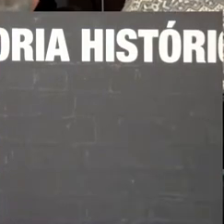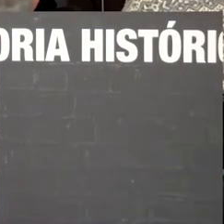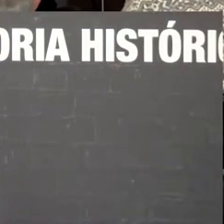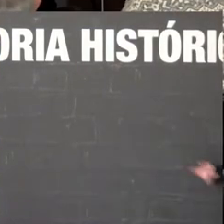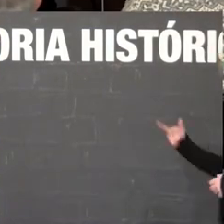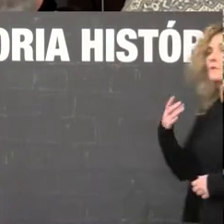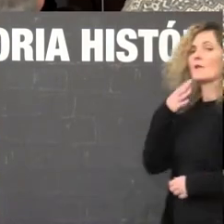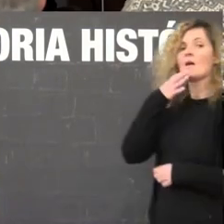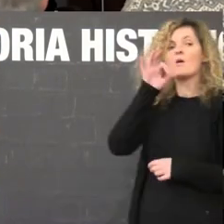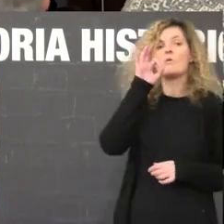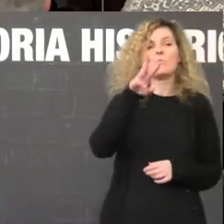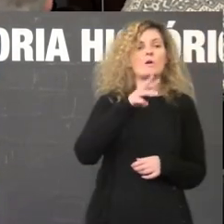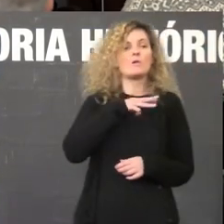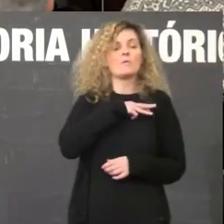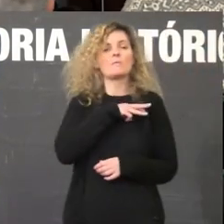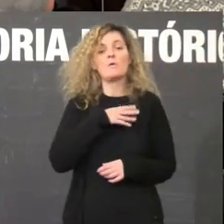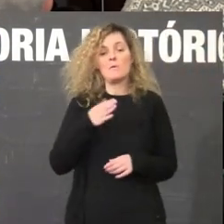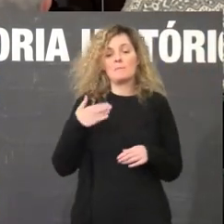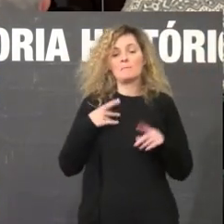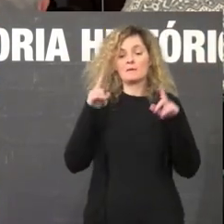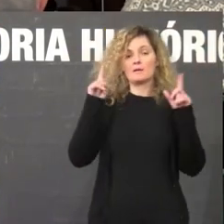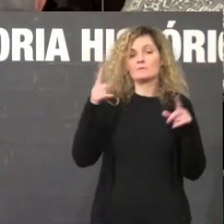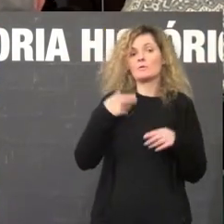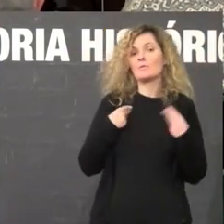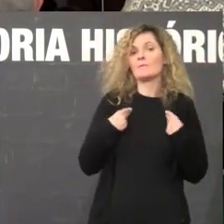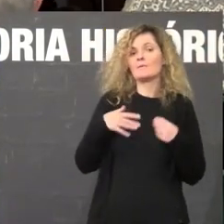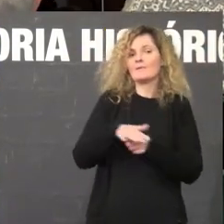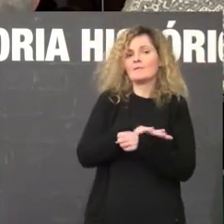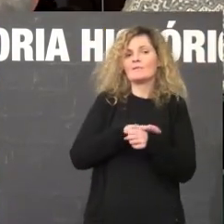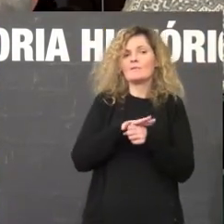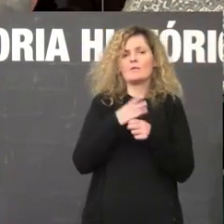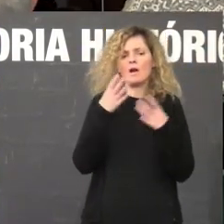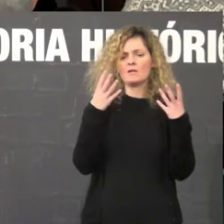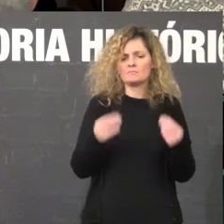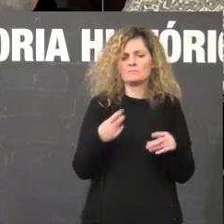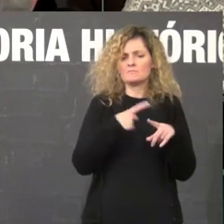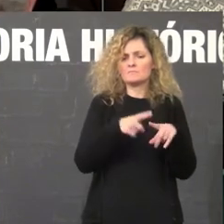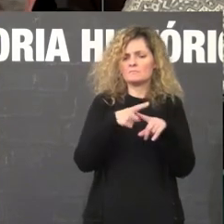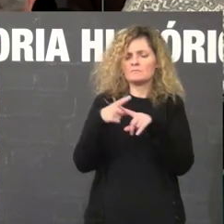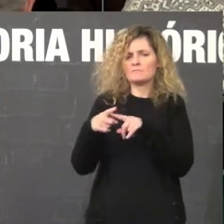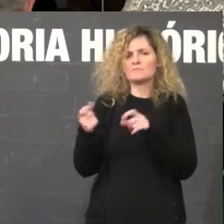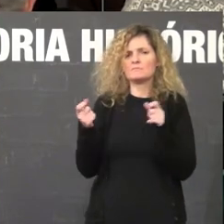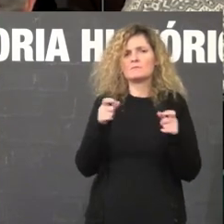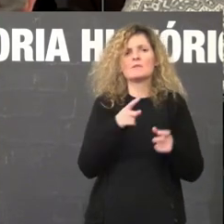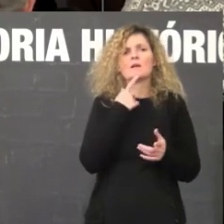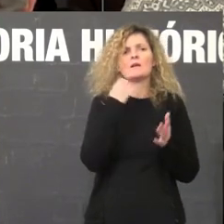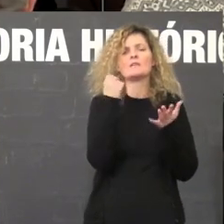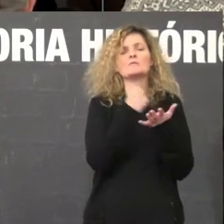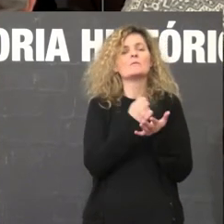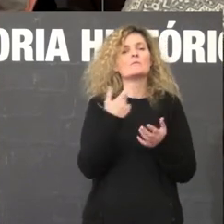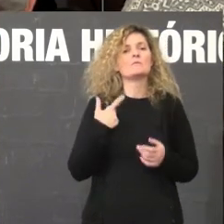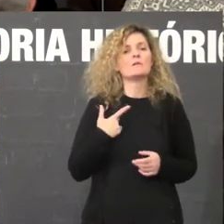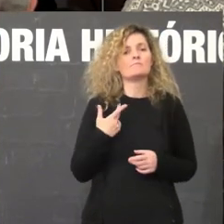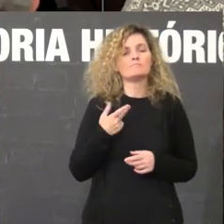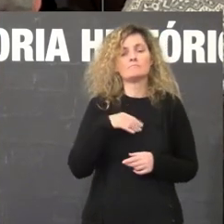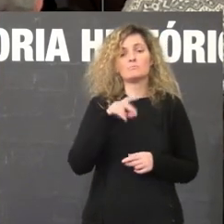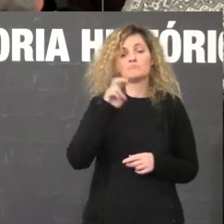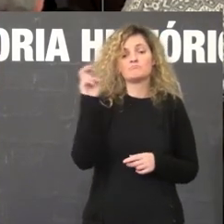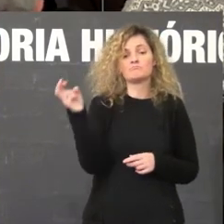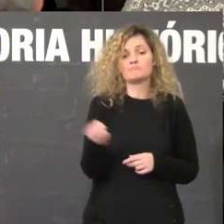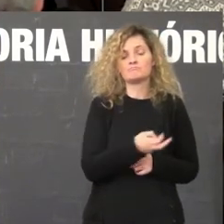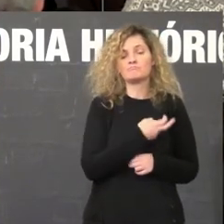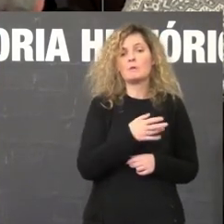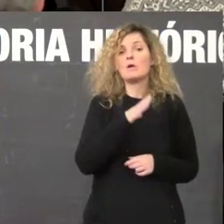masón. Y en mi casa, donde yo vivía, había un montón de cosas, de signos, de escarapelas, de muchas